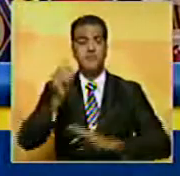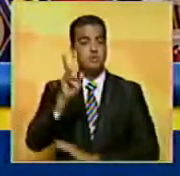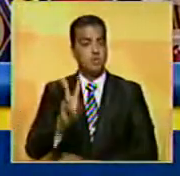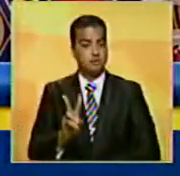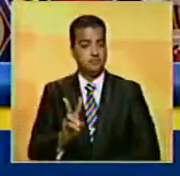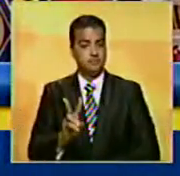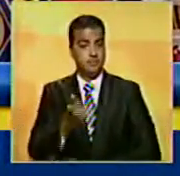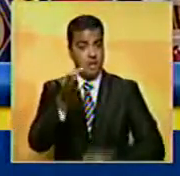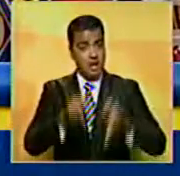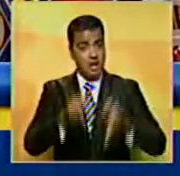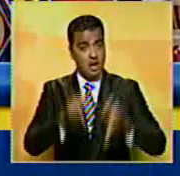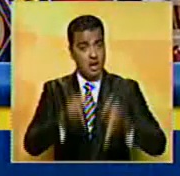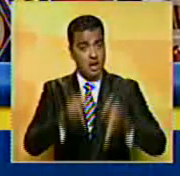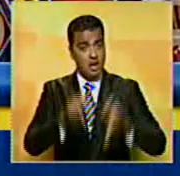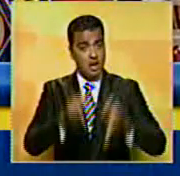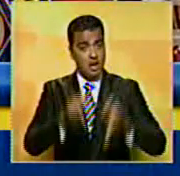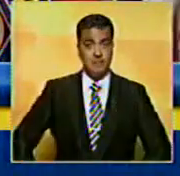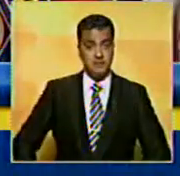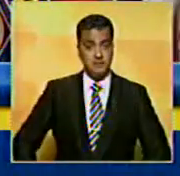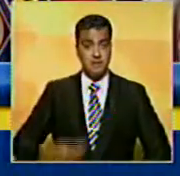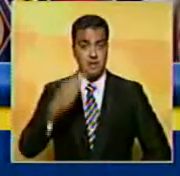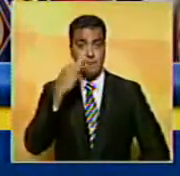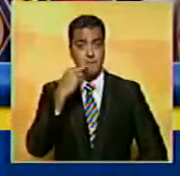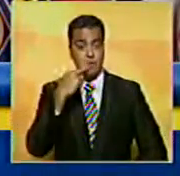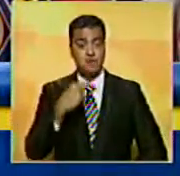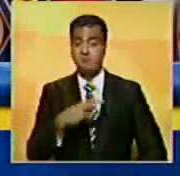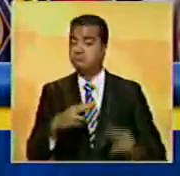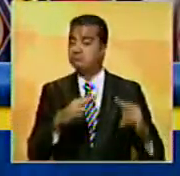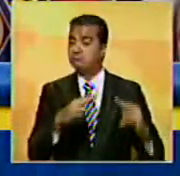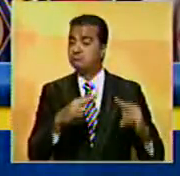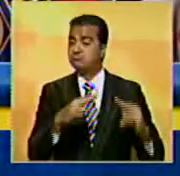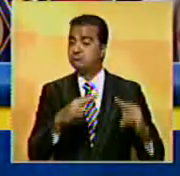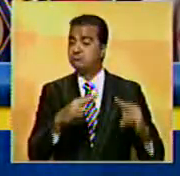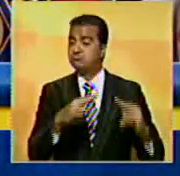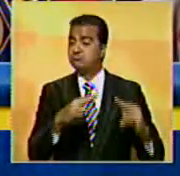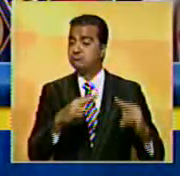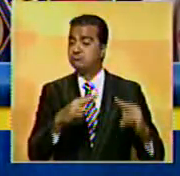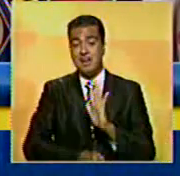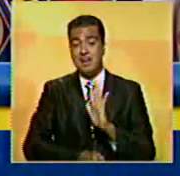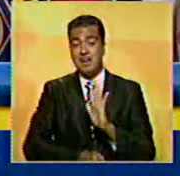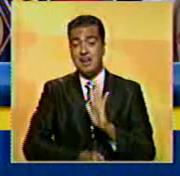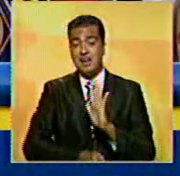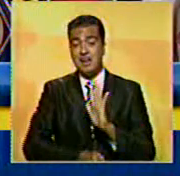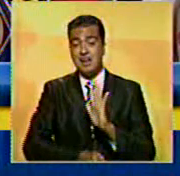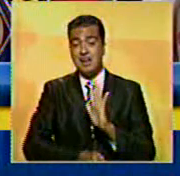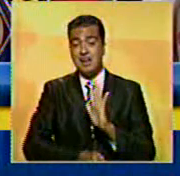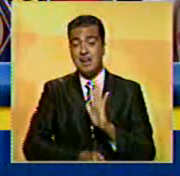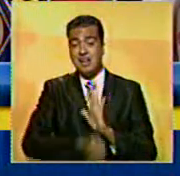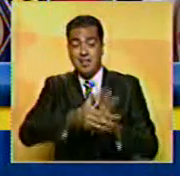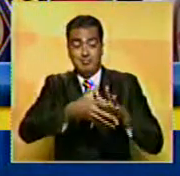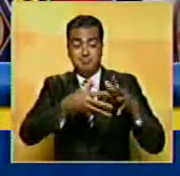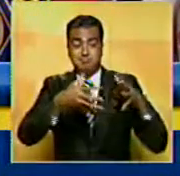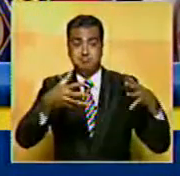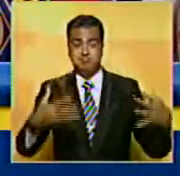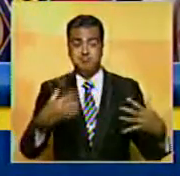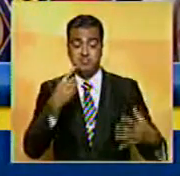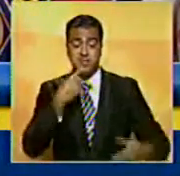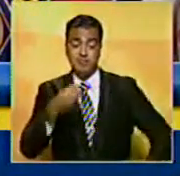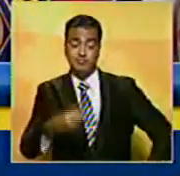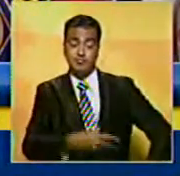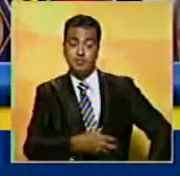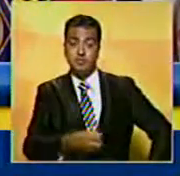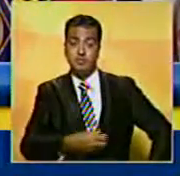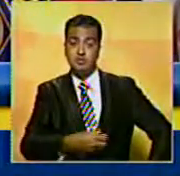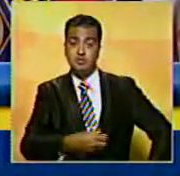a su juicio el vicepresidente maduro demostró que no conoce el efecto que tiene la alta inflación en el bolsillo